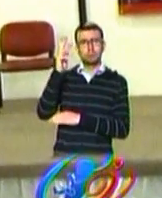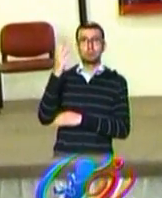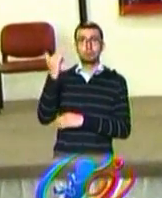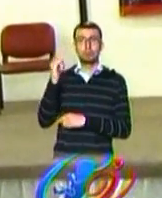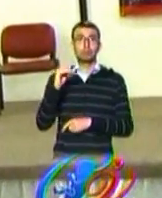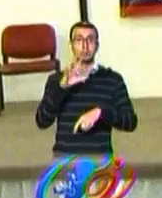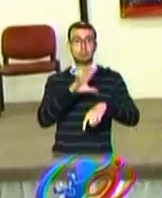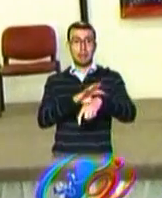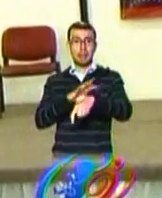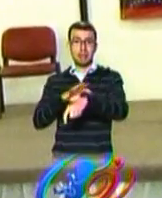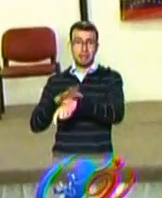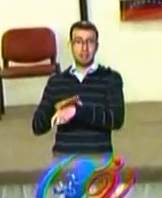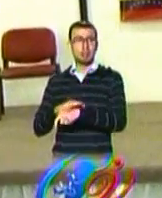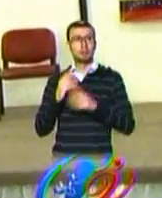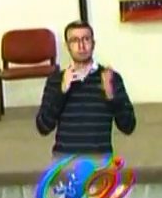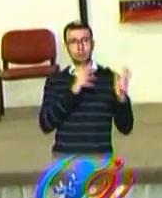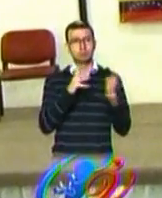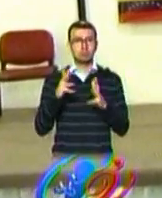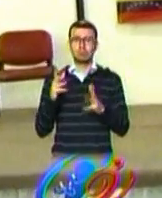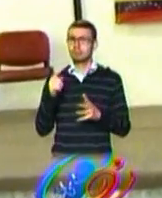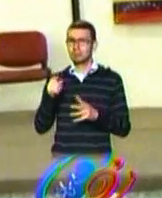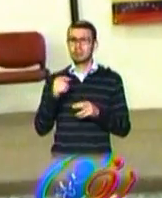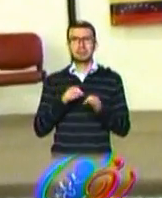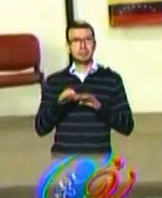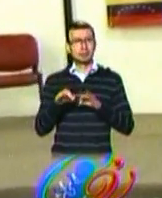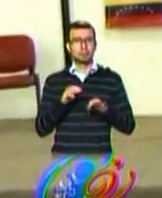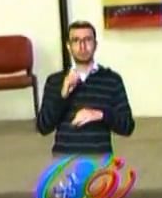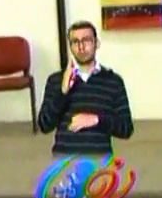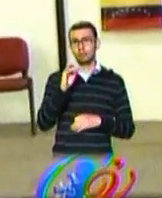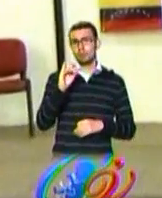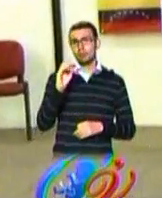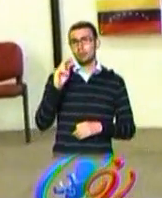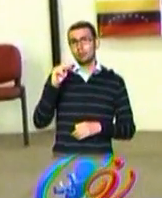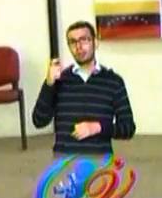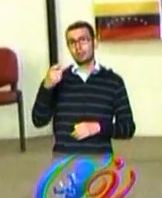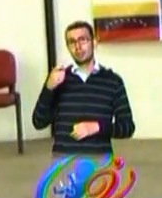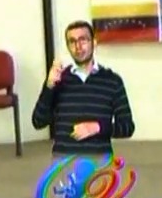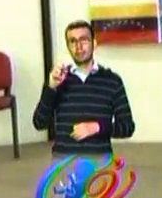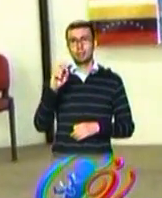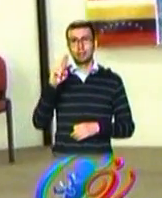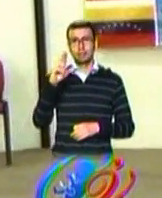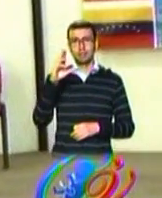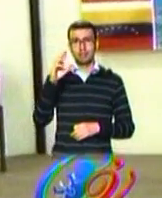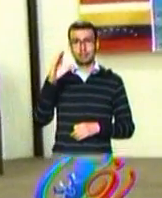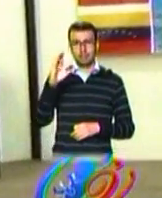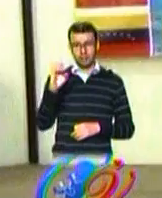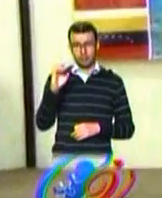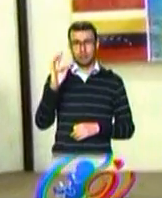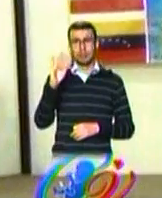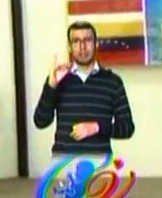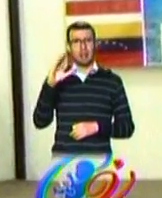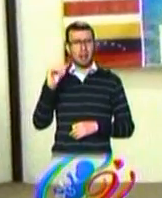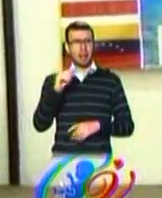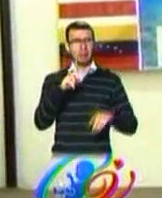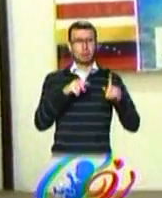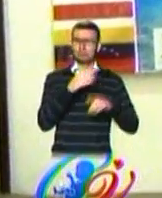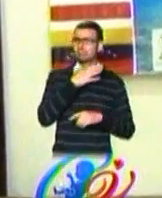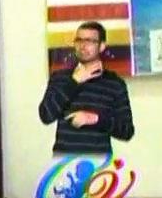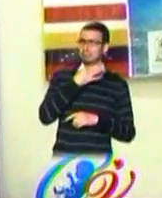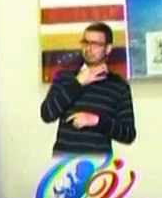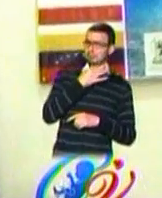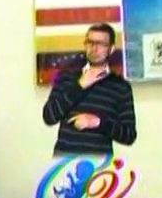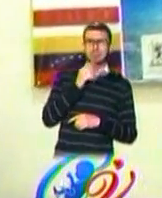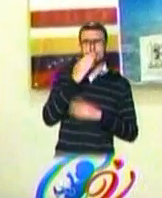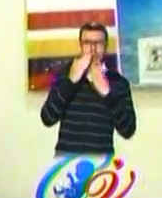medicina acerca de bioenergética, el término genera ciertas risas a muchos colegas, y